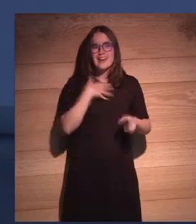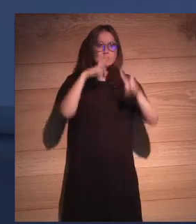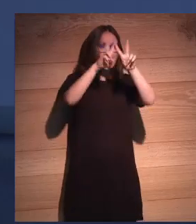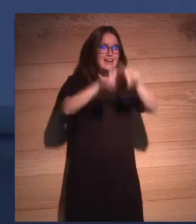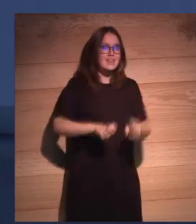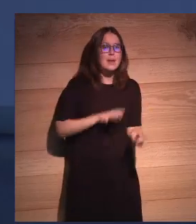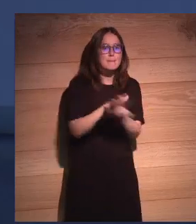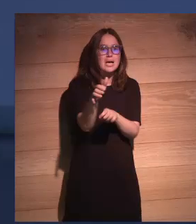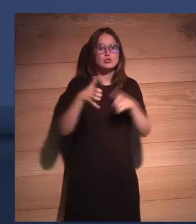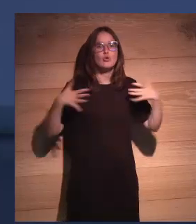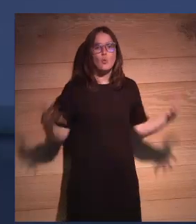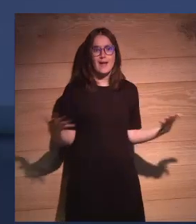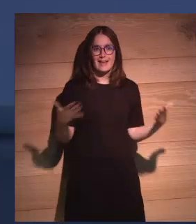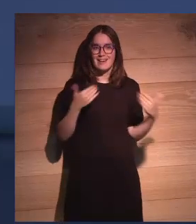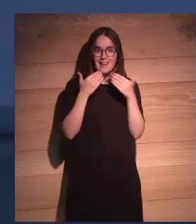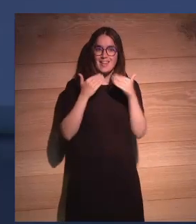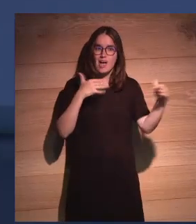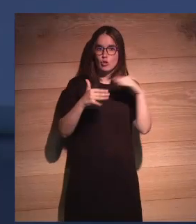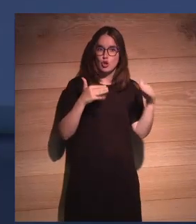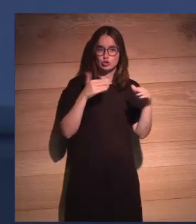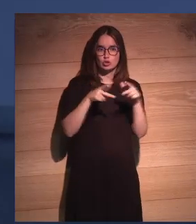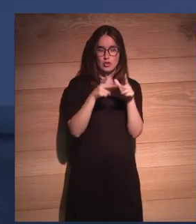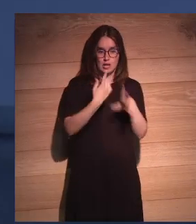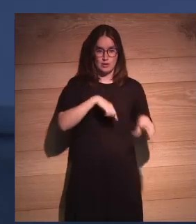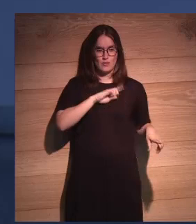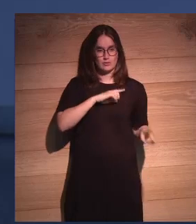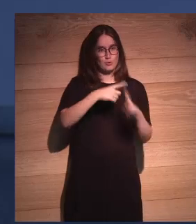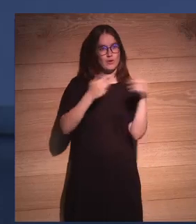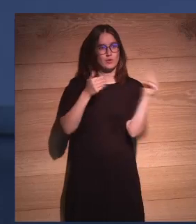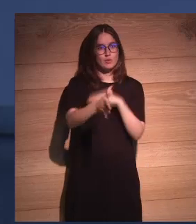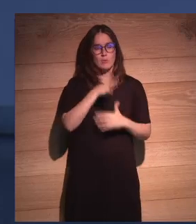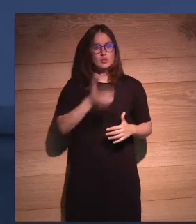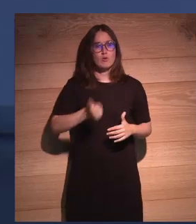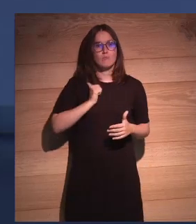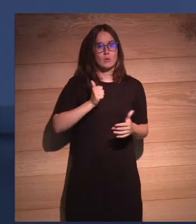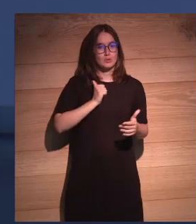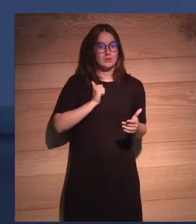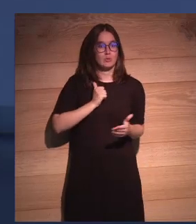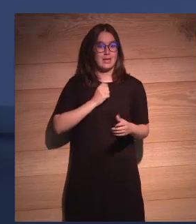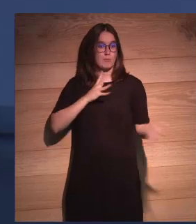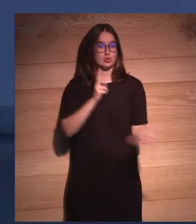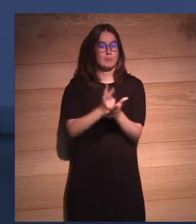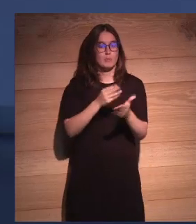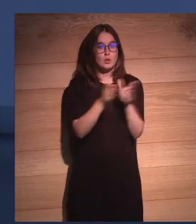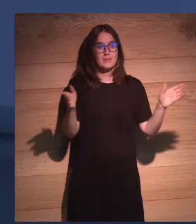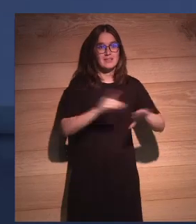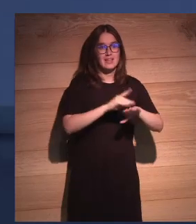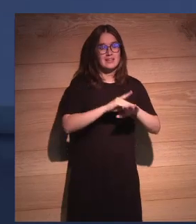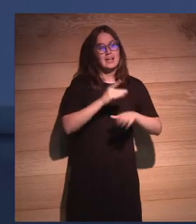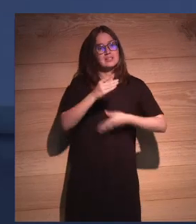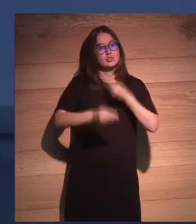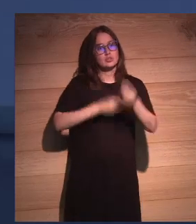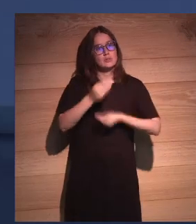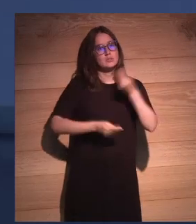qué impacto tiene la acción social de Profuturo, y por eso apostamos por el Big Data, y por eso estamos trabajando con Luca,